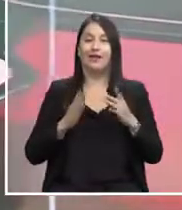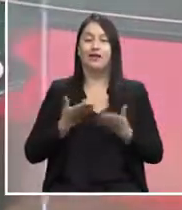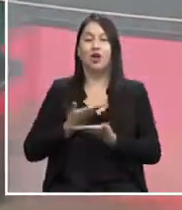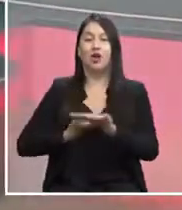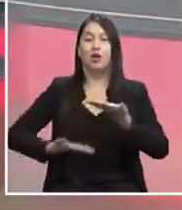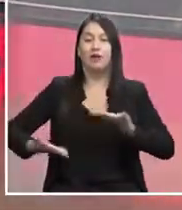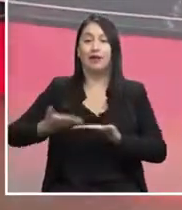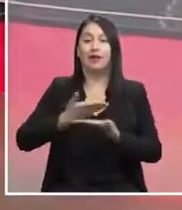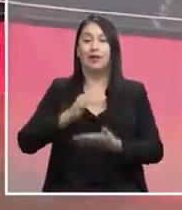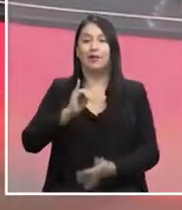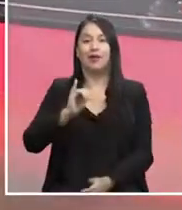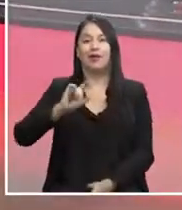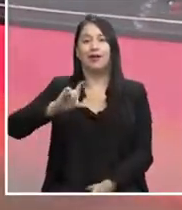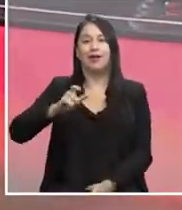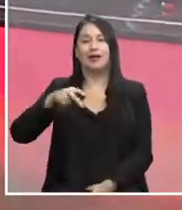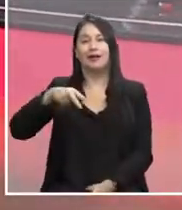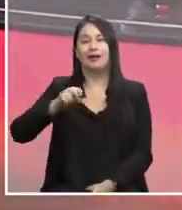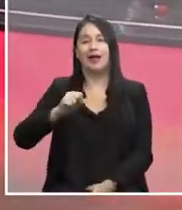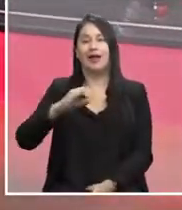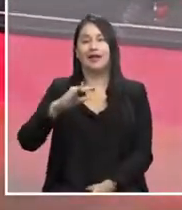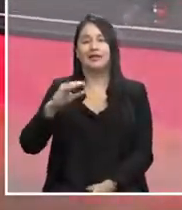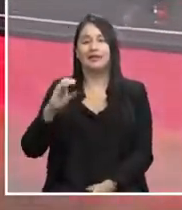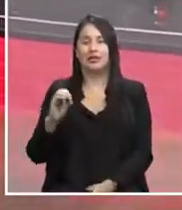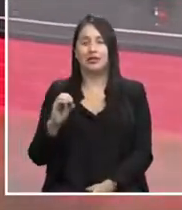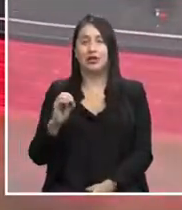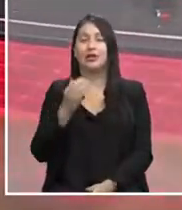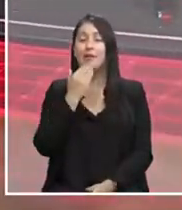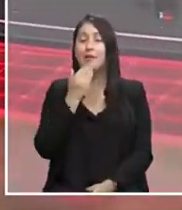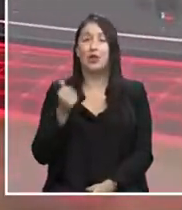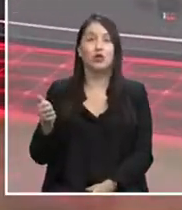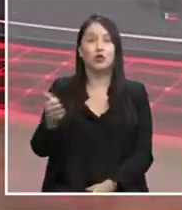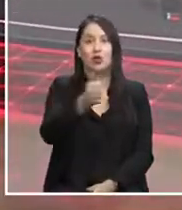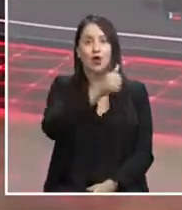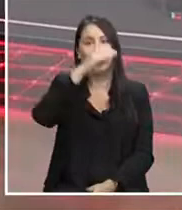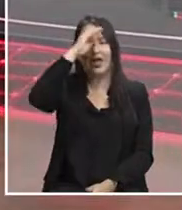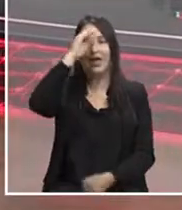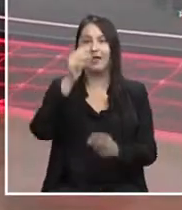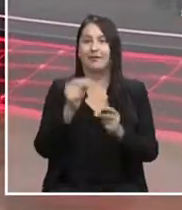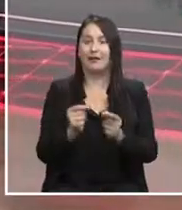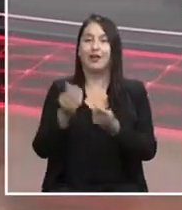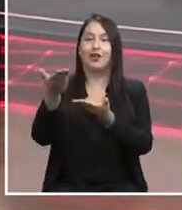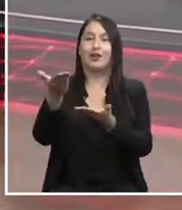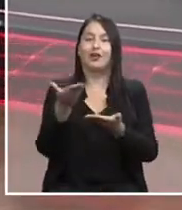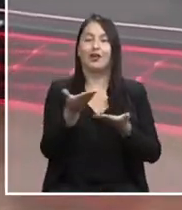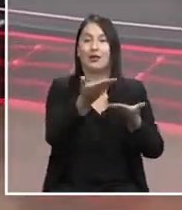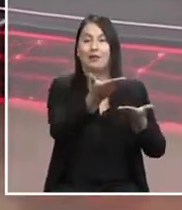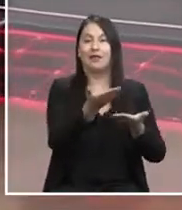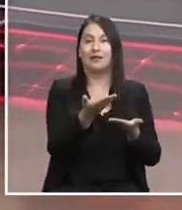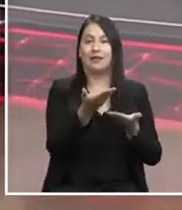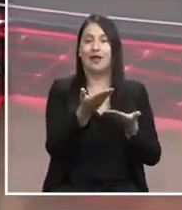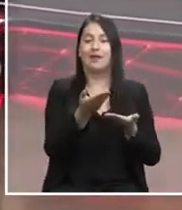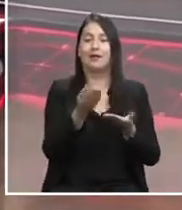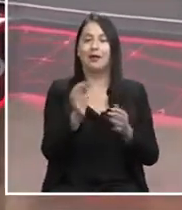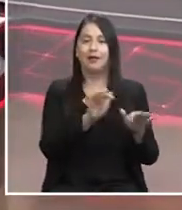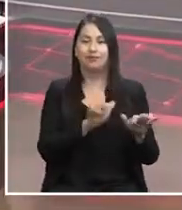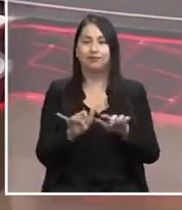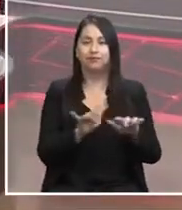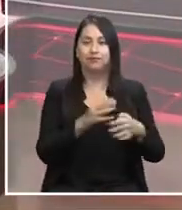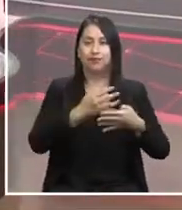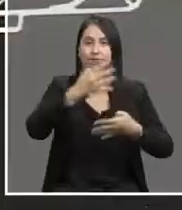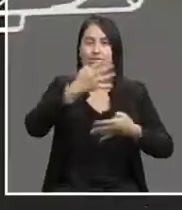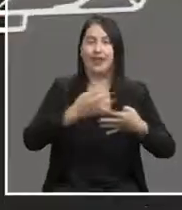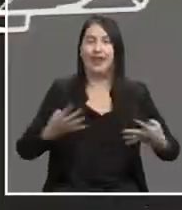con Ignacio Flores y con todos los expertos que nos han acompañado el día de hoy. Los invitamos, las invitamos a que comenten a través de las